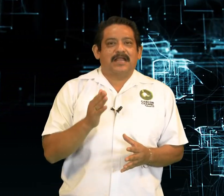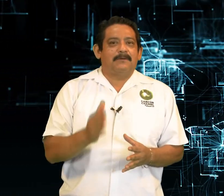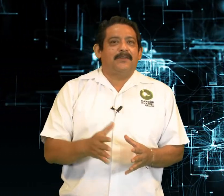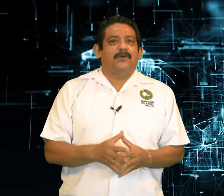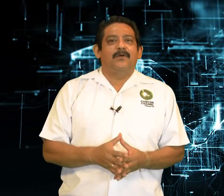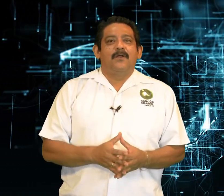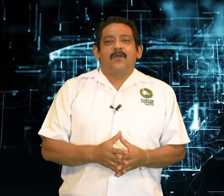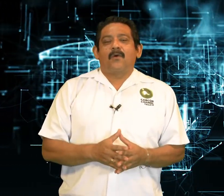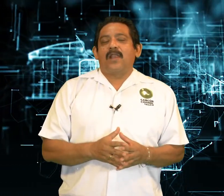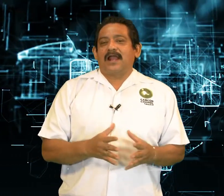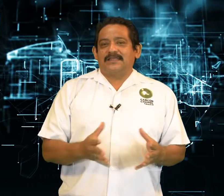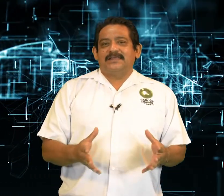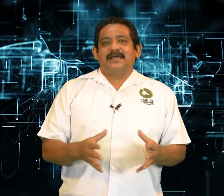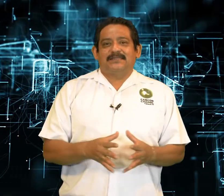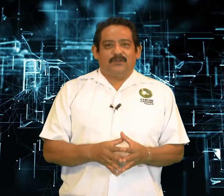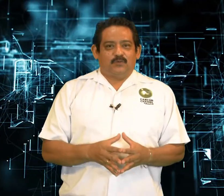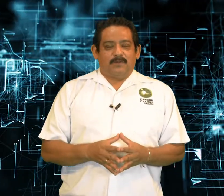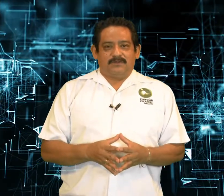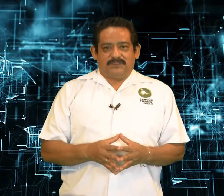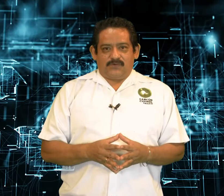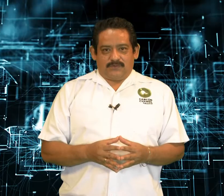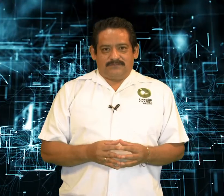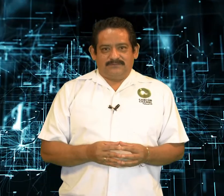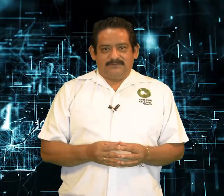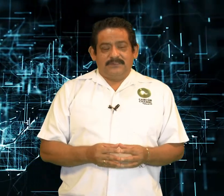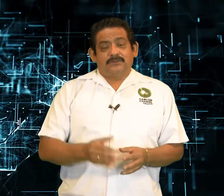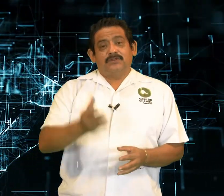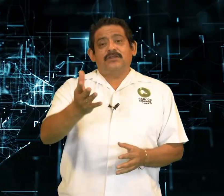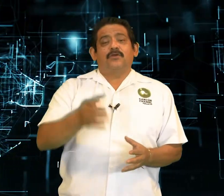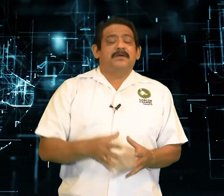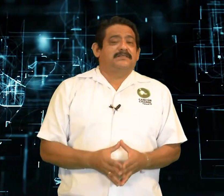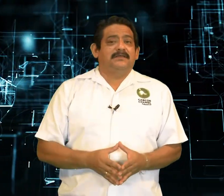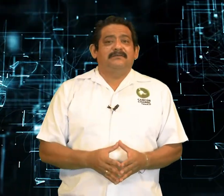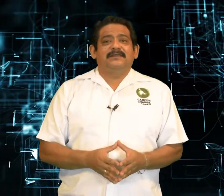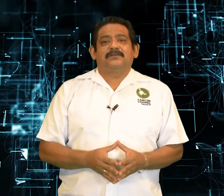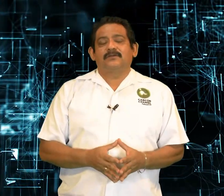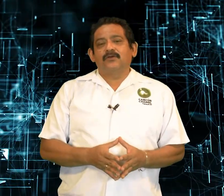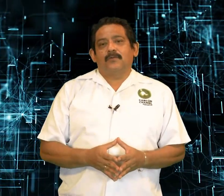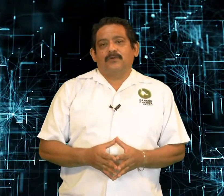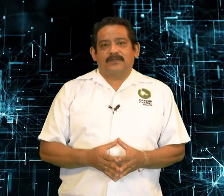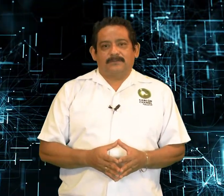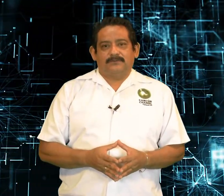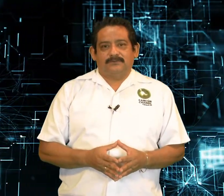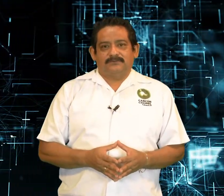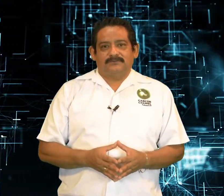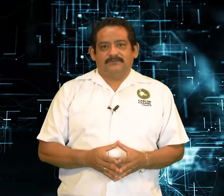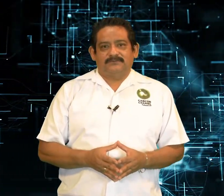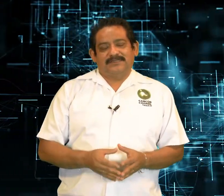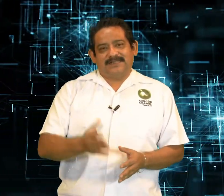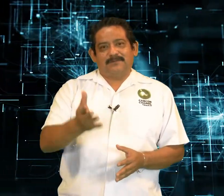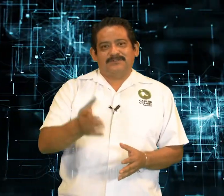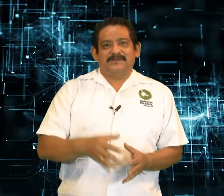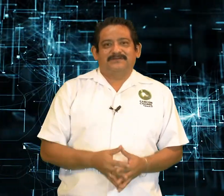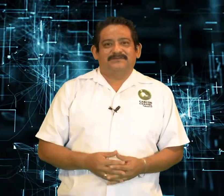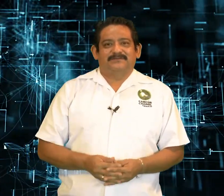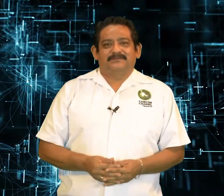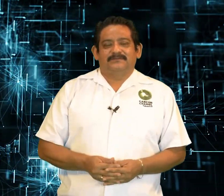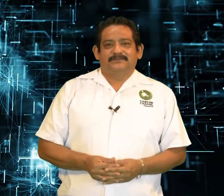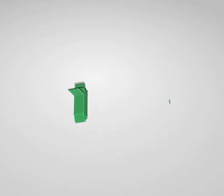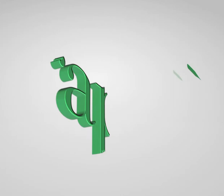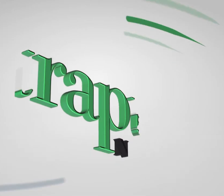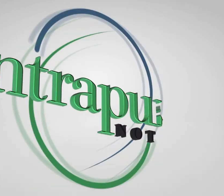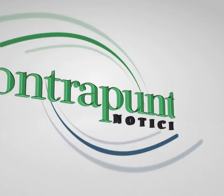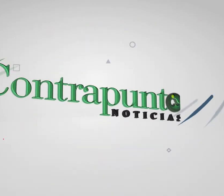continuamos acabando con la gallina de los huevos de oro. Soy Sergio Masté, director del Grupo Contrapunto. Hasta la próxima.